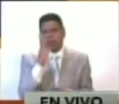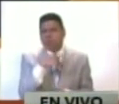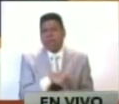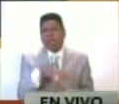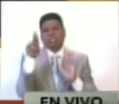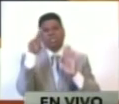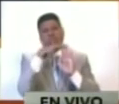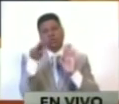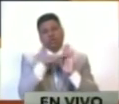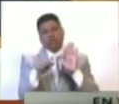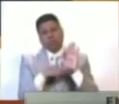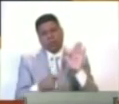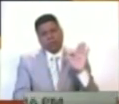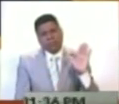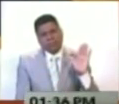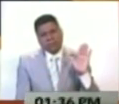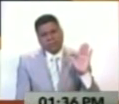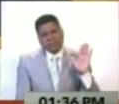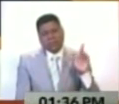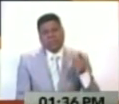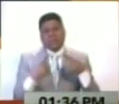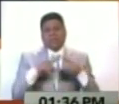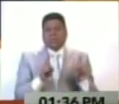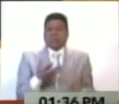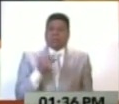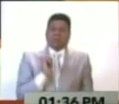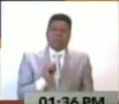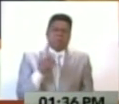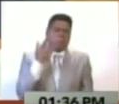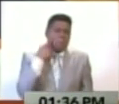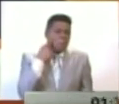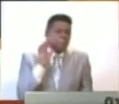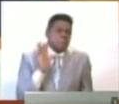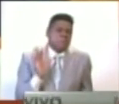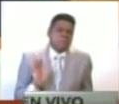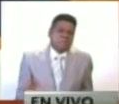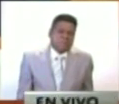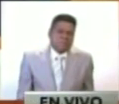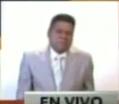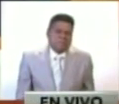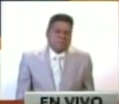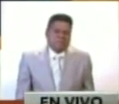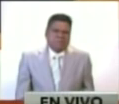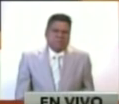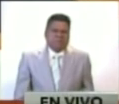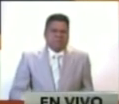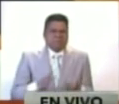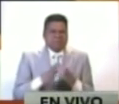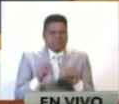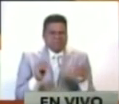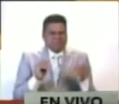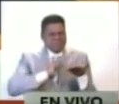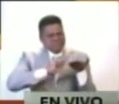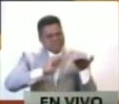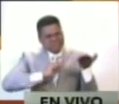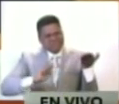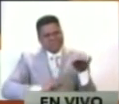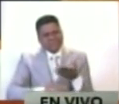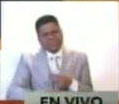norma. Pero hay algo mucho más curioso. El Tratado de Ushuaia II, que es